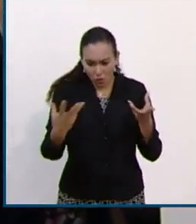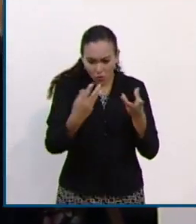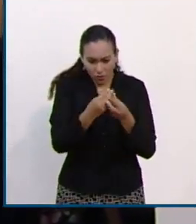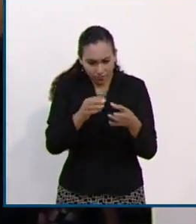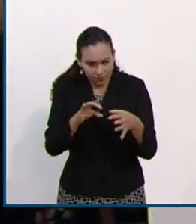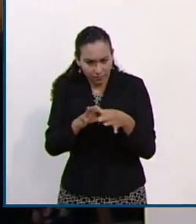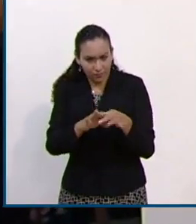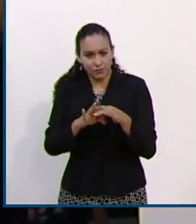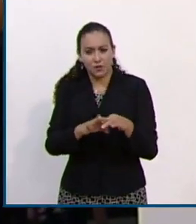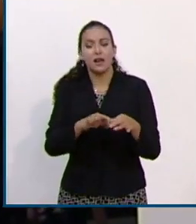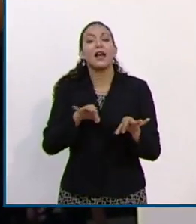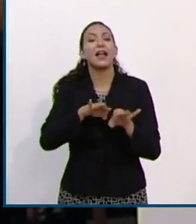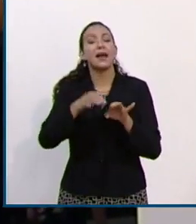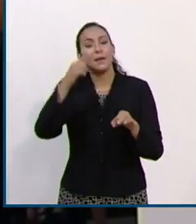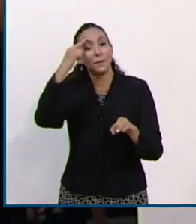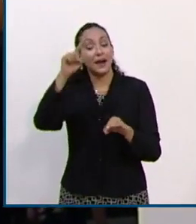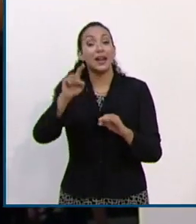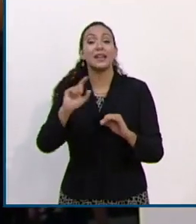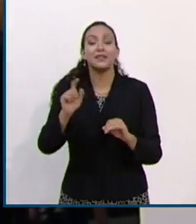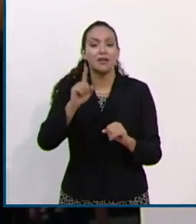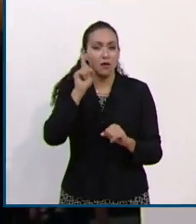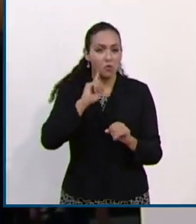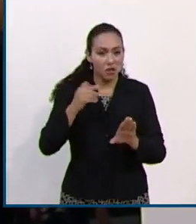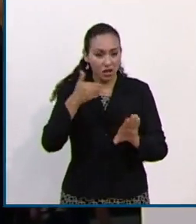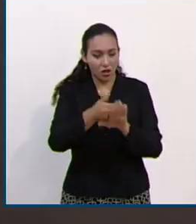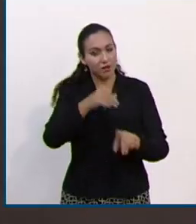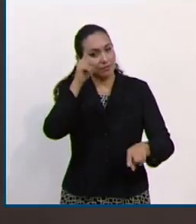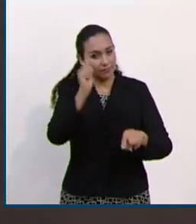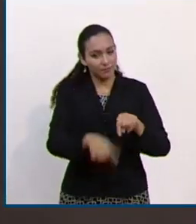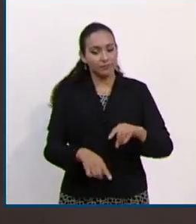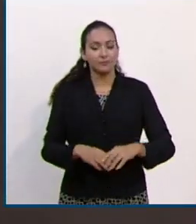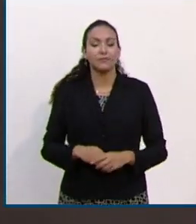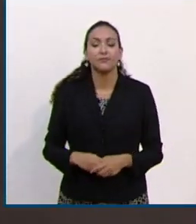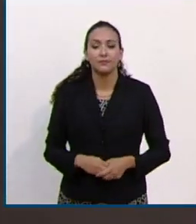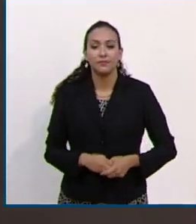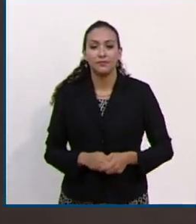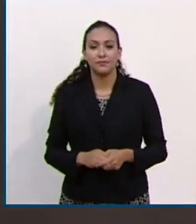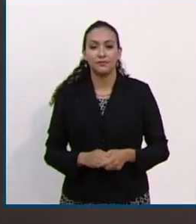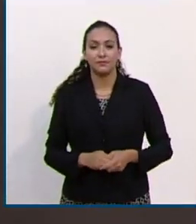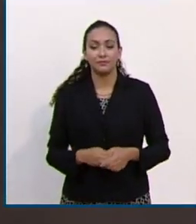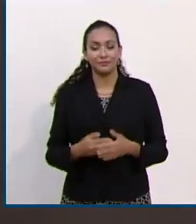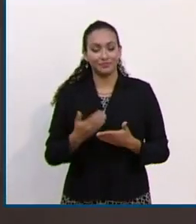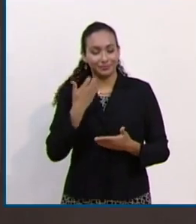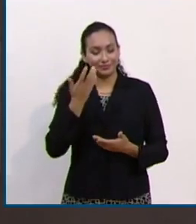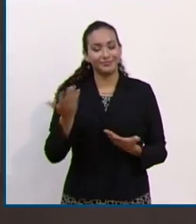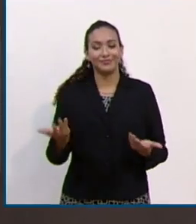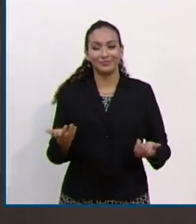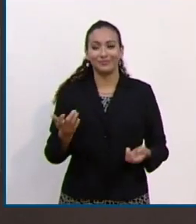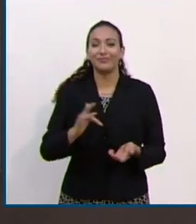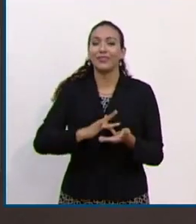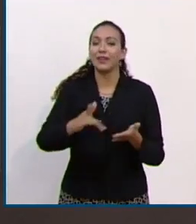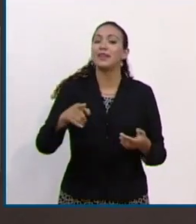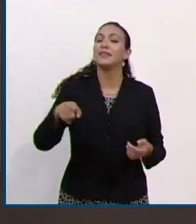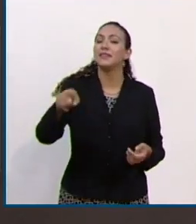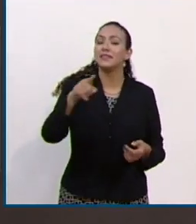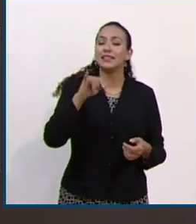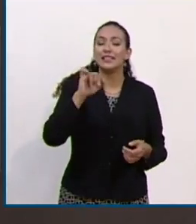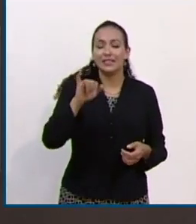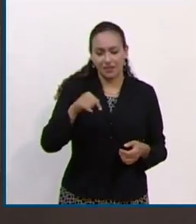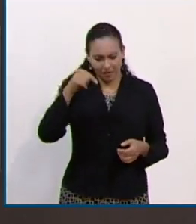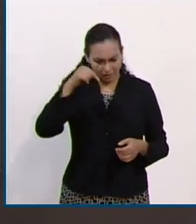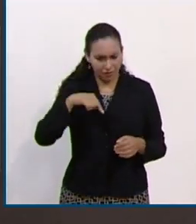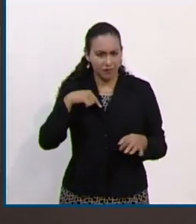enfrentar este fenómeno de violencia en México. Quiero agradecerles, no solo desde el